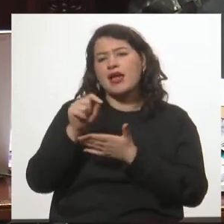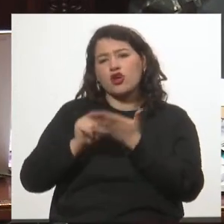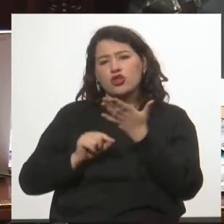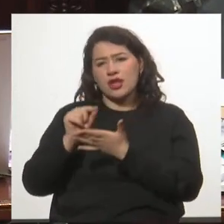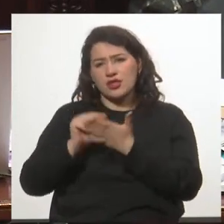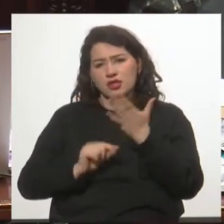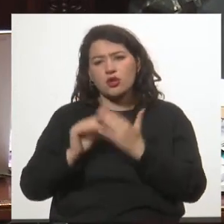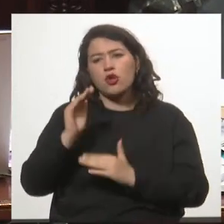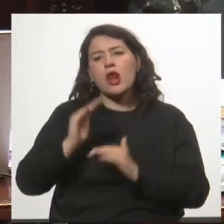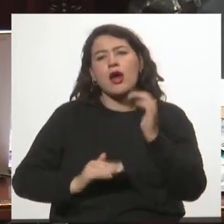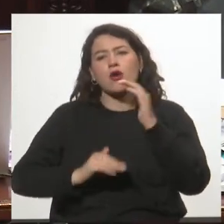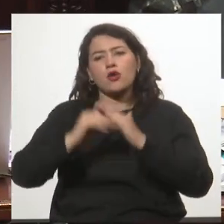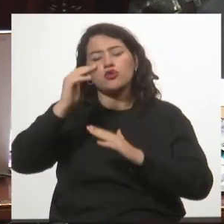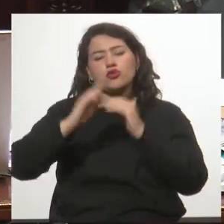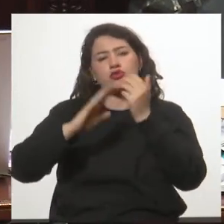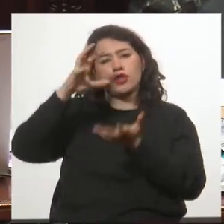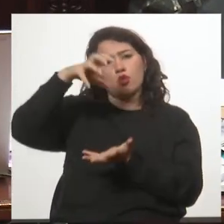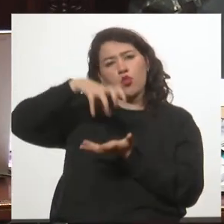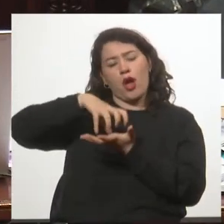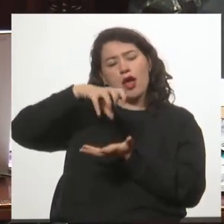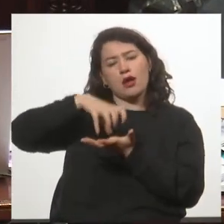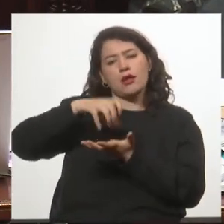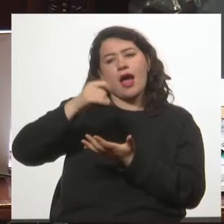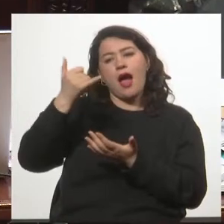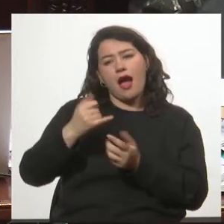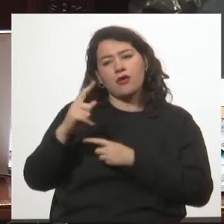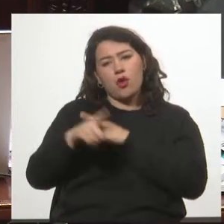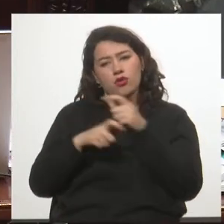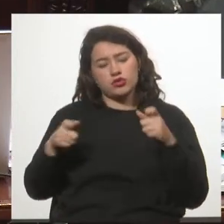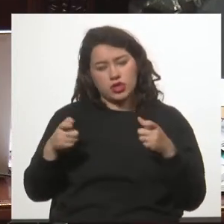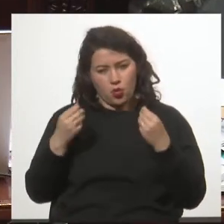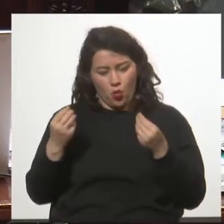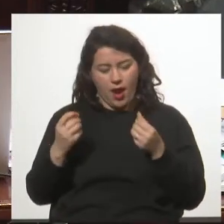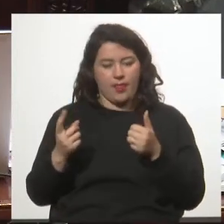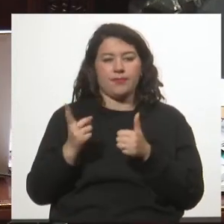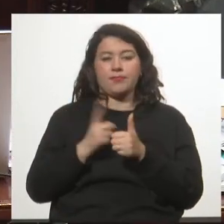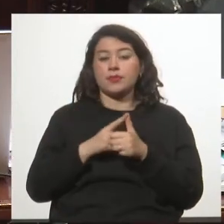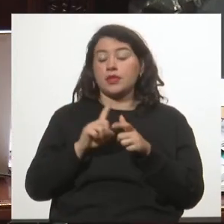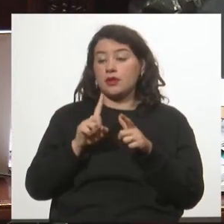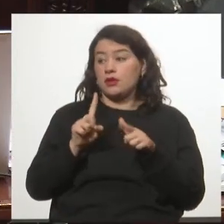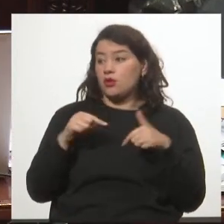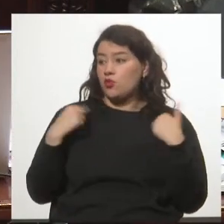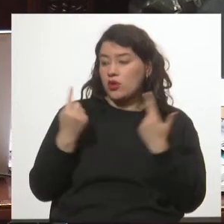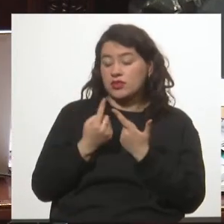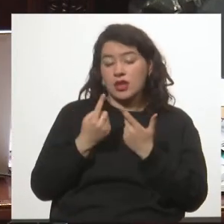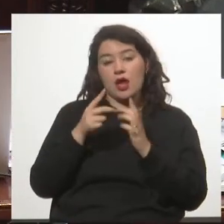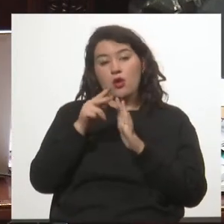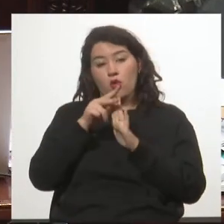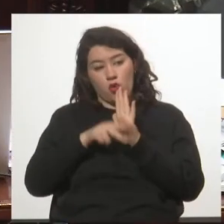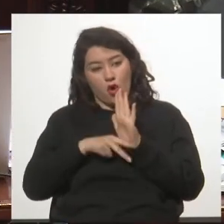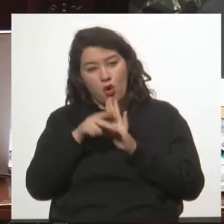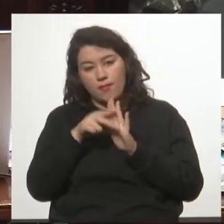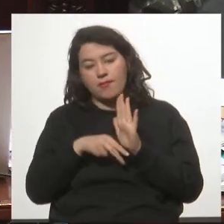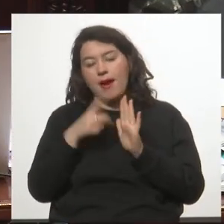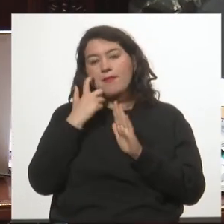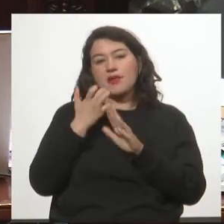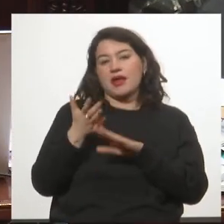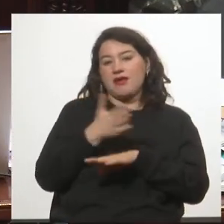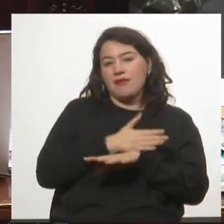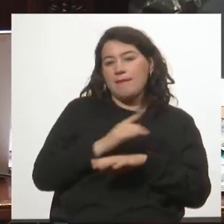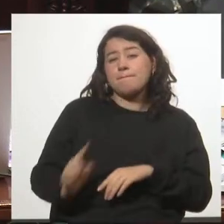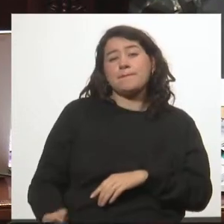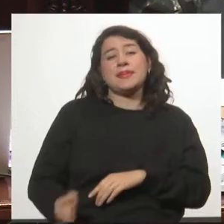construcción del complejo se desprenden las siguientes conclusiones nuestro ordenamiento jurídico prevé como procedimiento de